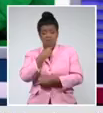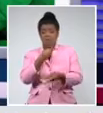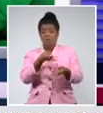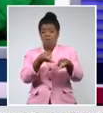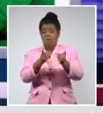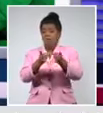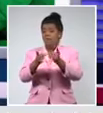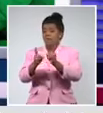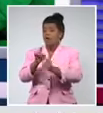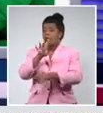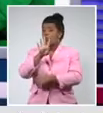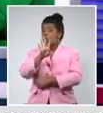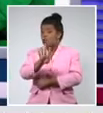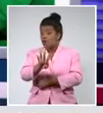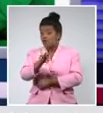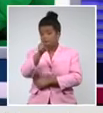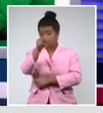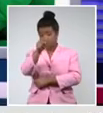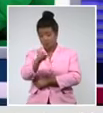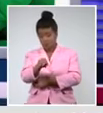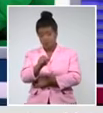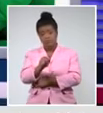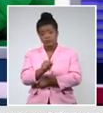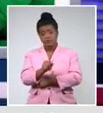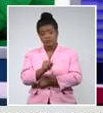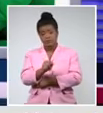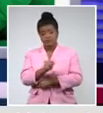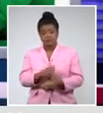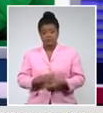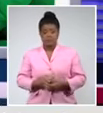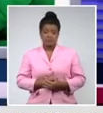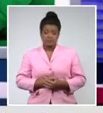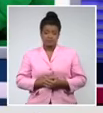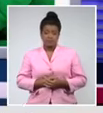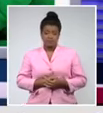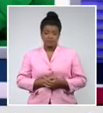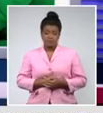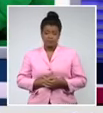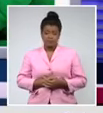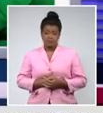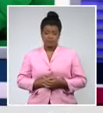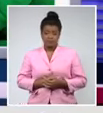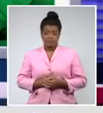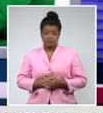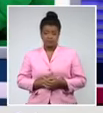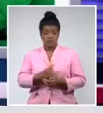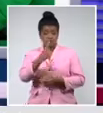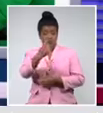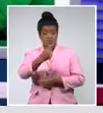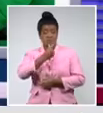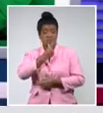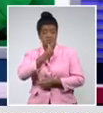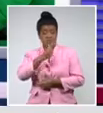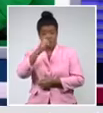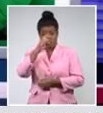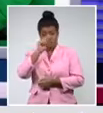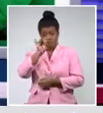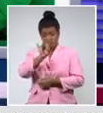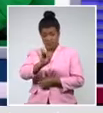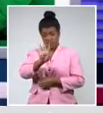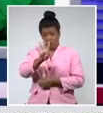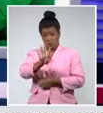fallecimiento de 4 personas, de 4 pacientes en el día de ayer. Uno es una señora de 74 años de